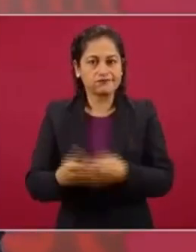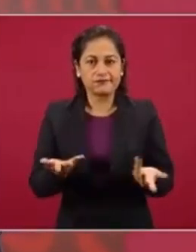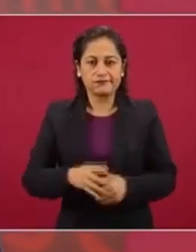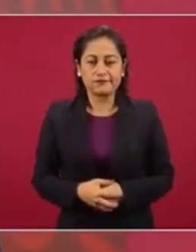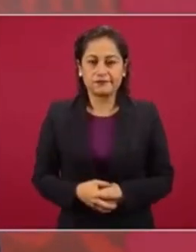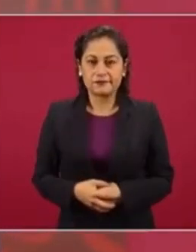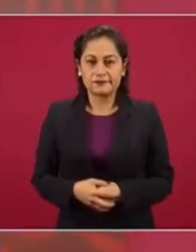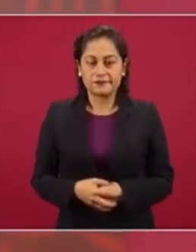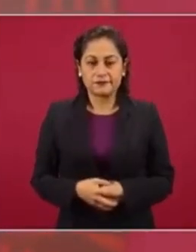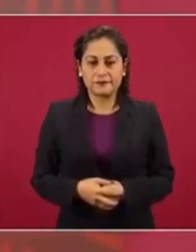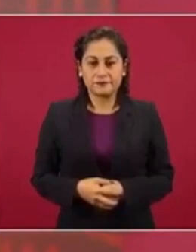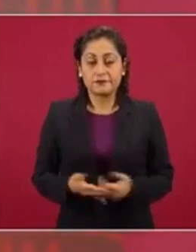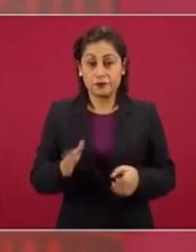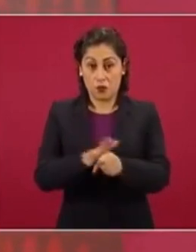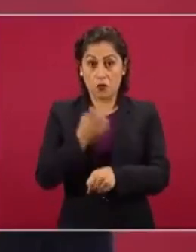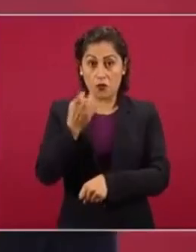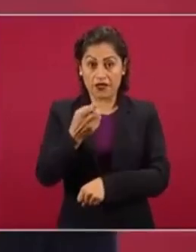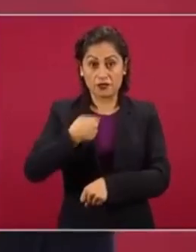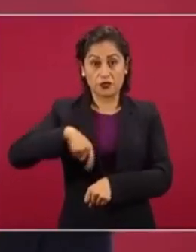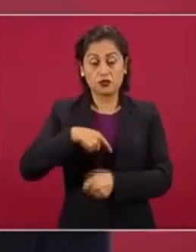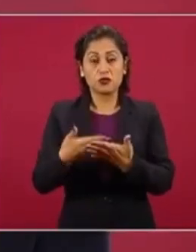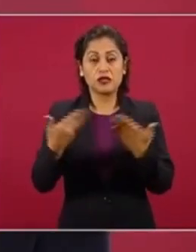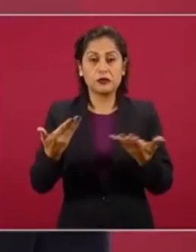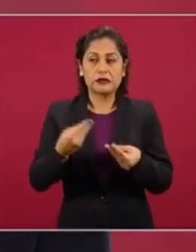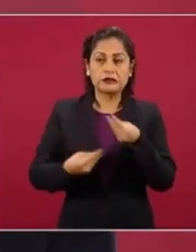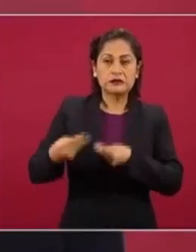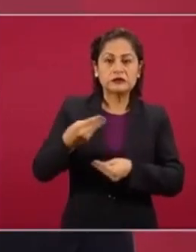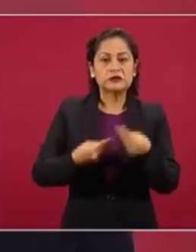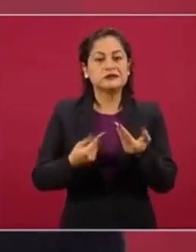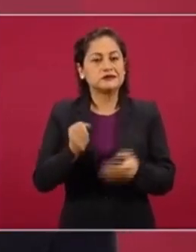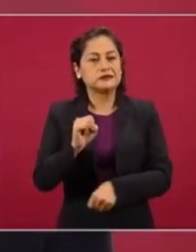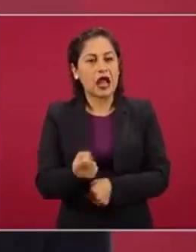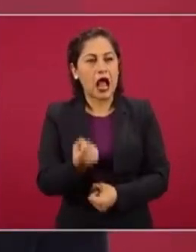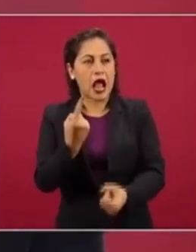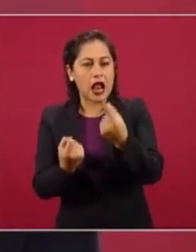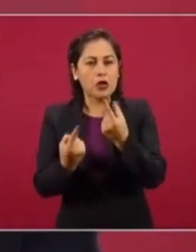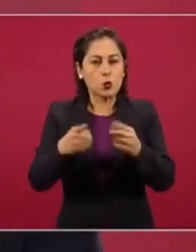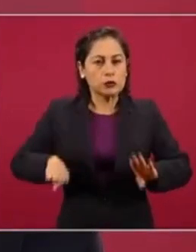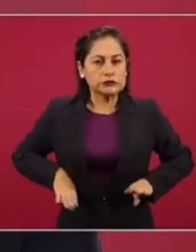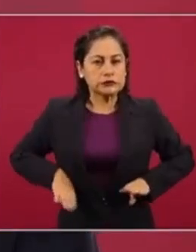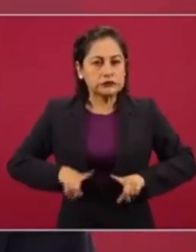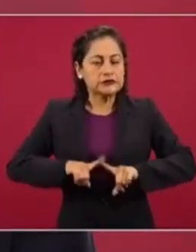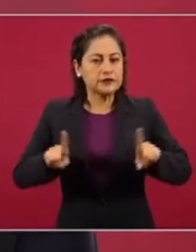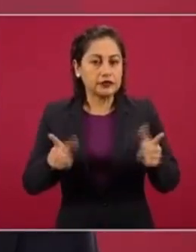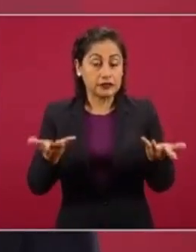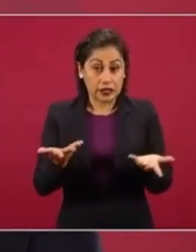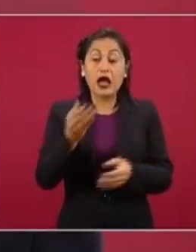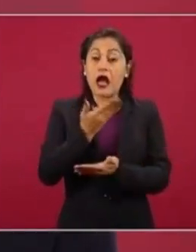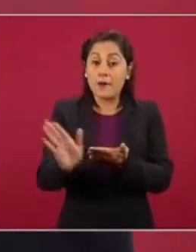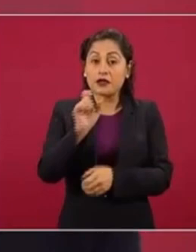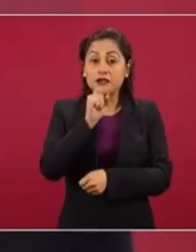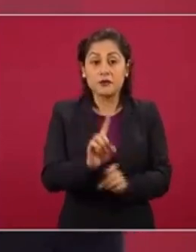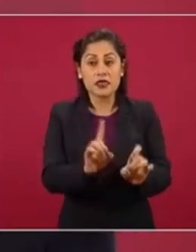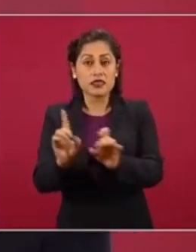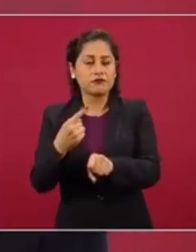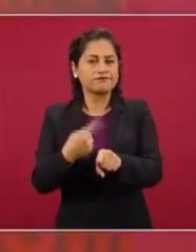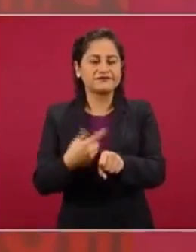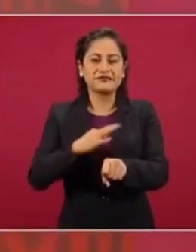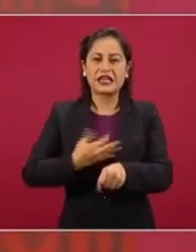eso estamos enfrentando adversidades. Estamos enfrentando la pandemia, enfrentando la crisis